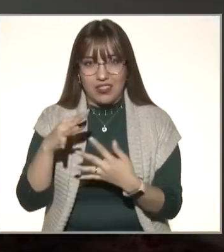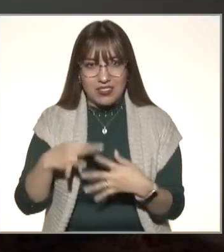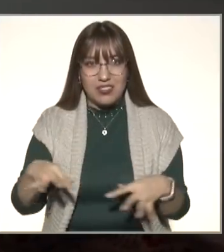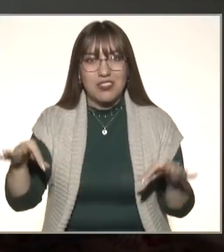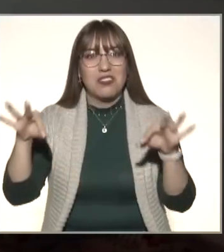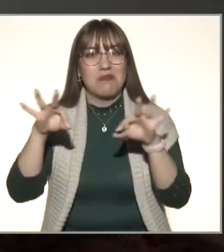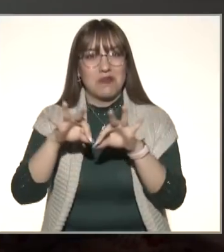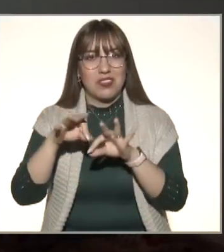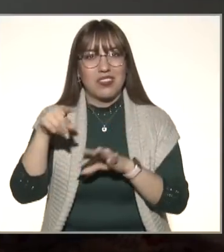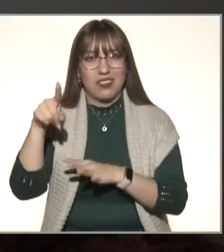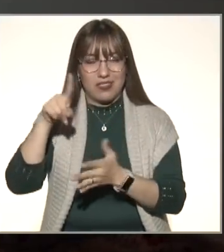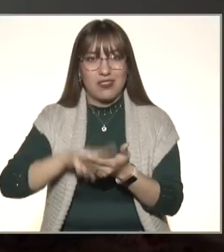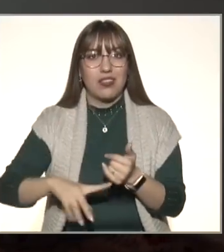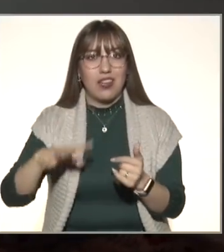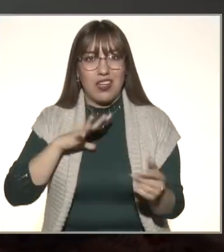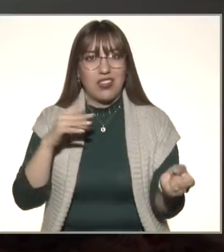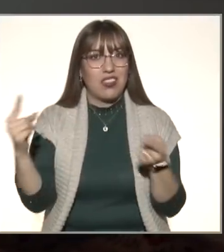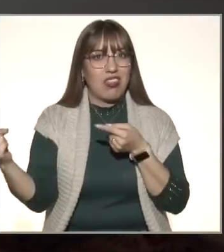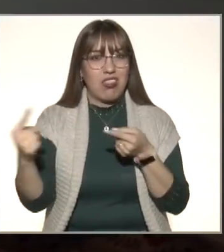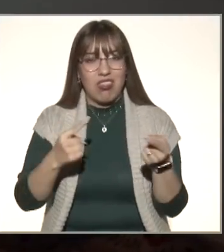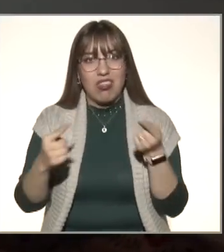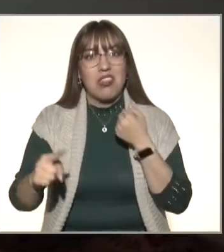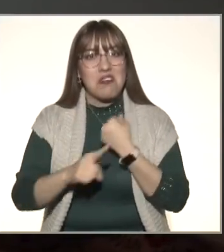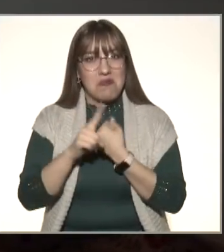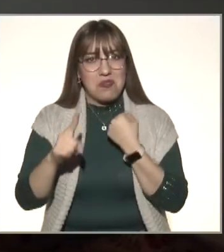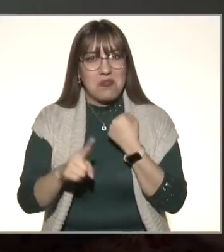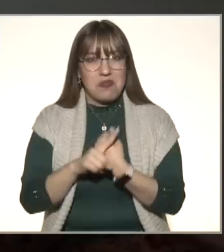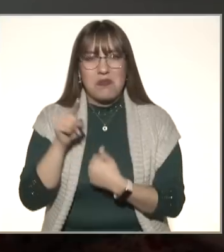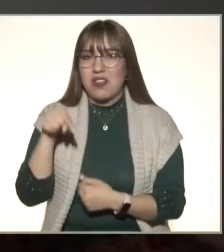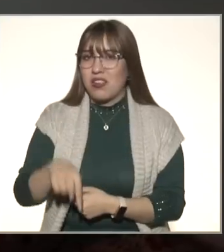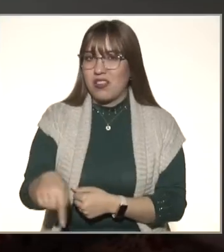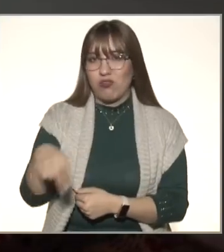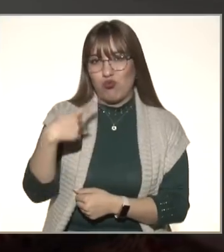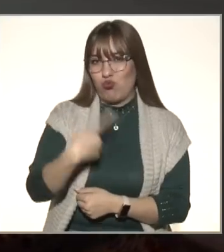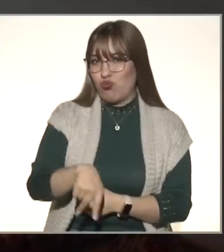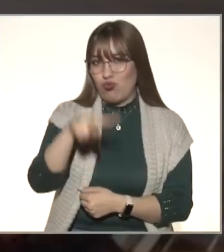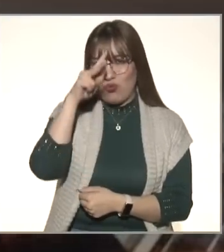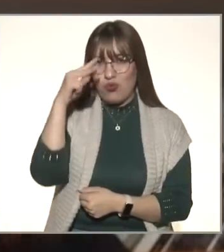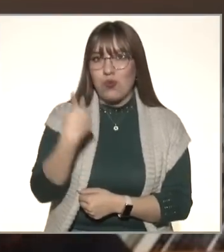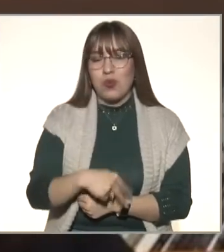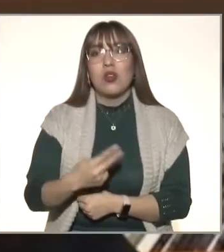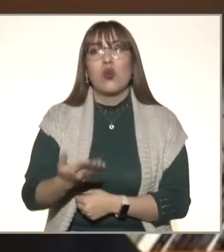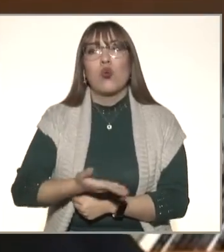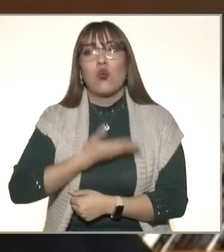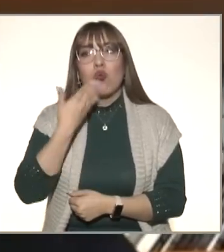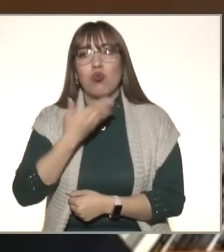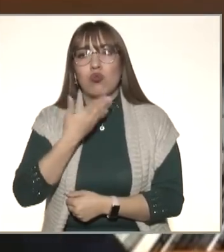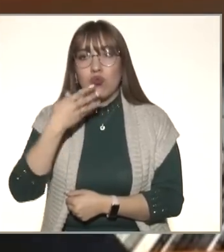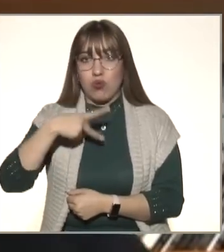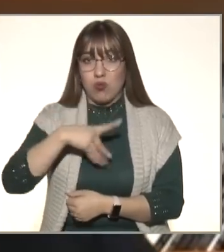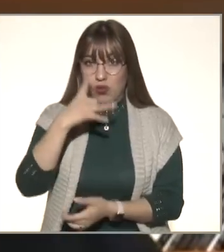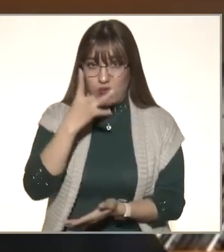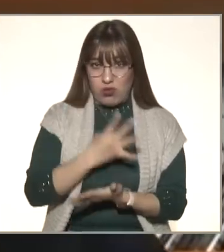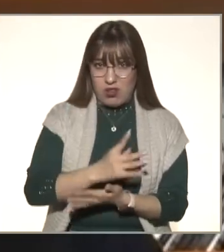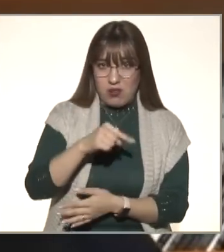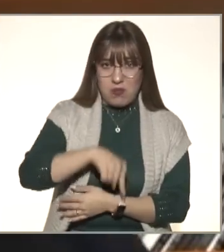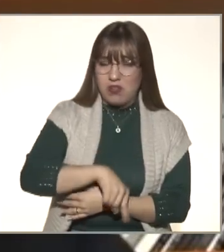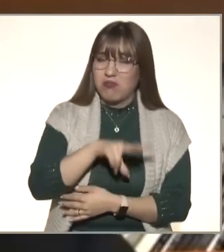creo que es una cosa que tiene cierta intensidad en México, pero no quiero decir que solo pasa aquí. Yo creo